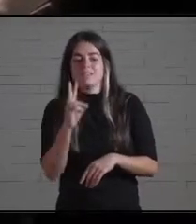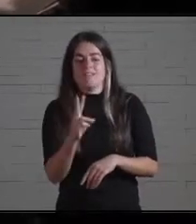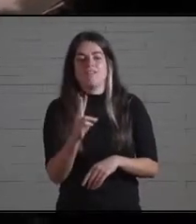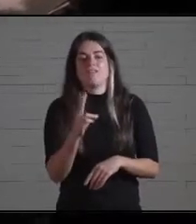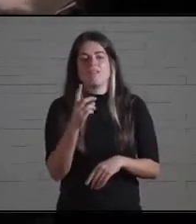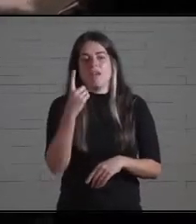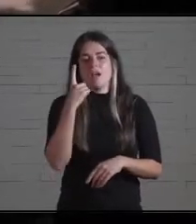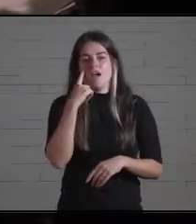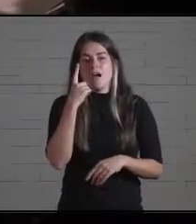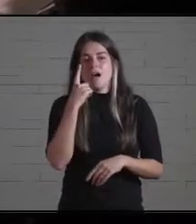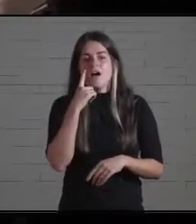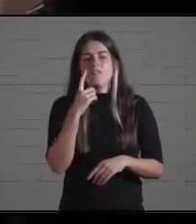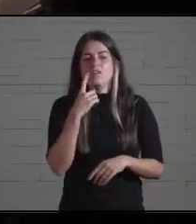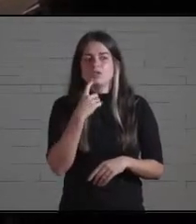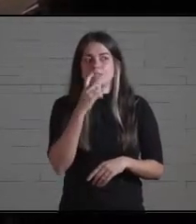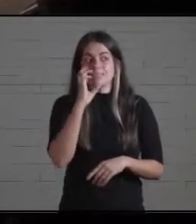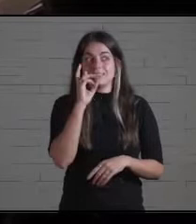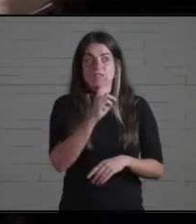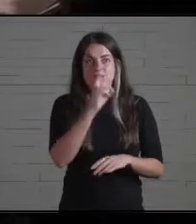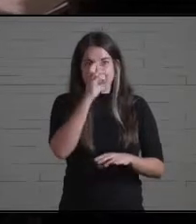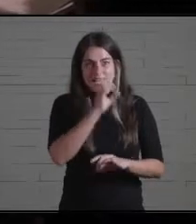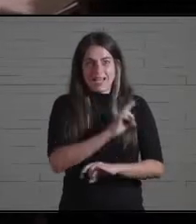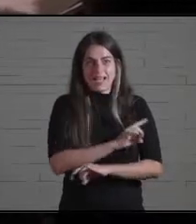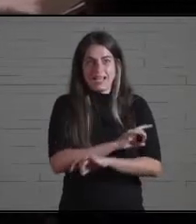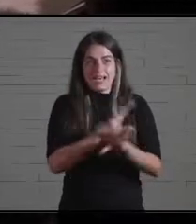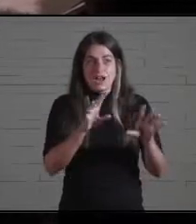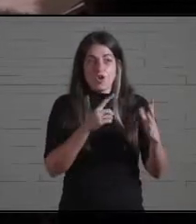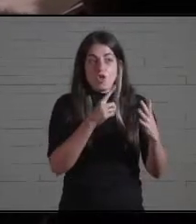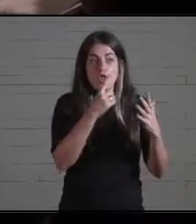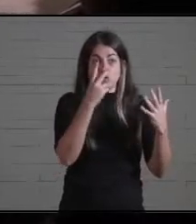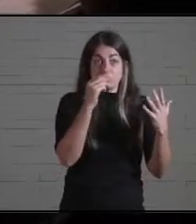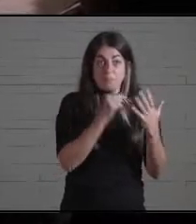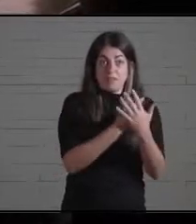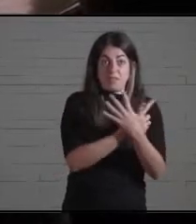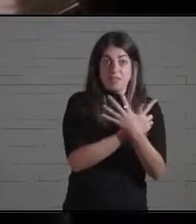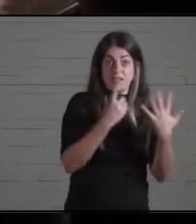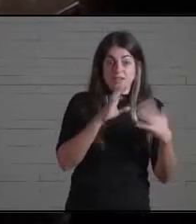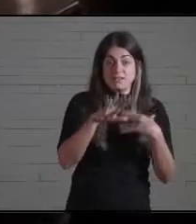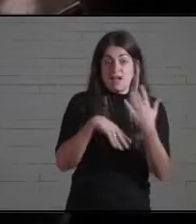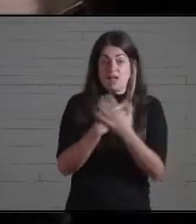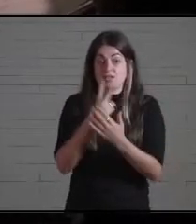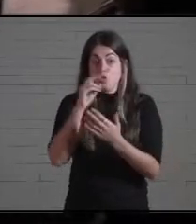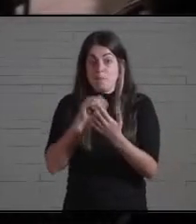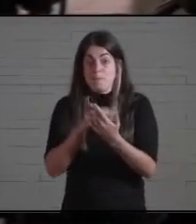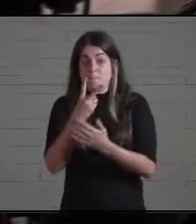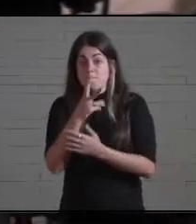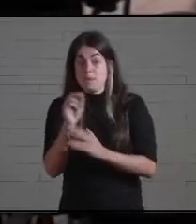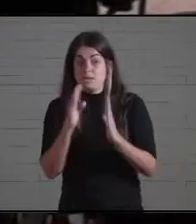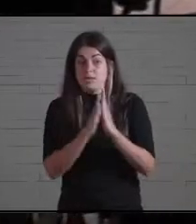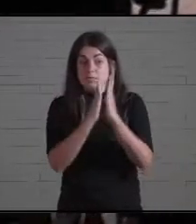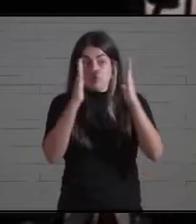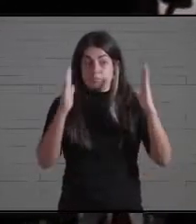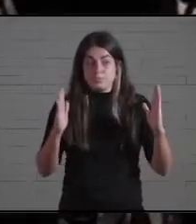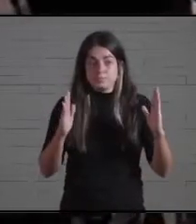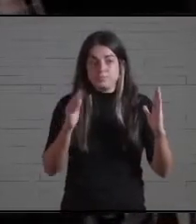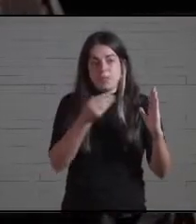y entonces vemos claramente cómo desde 2016 al 2020 pues ha aumentado